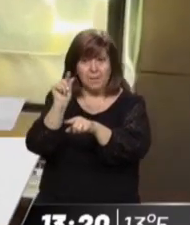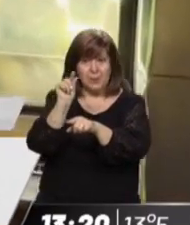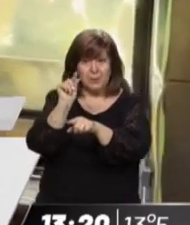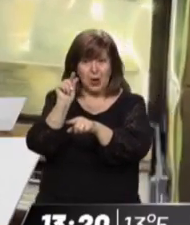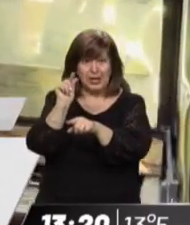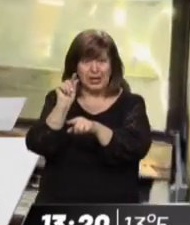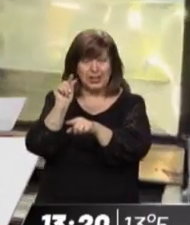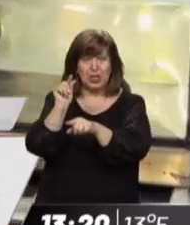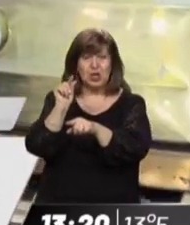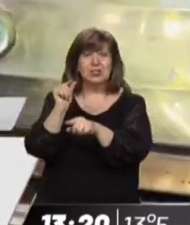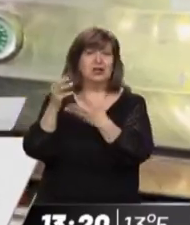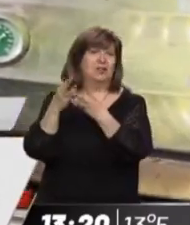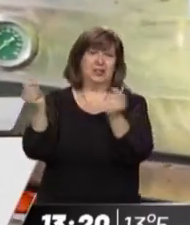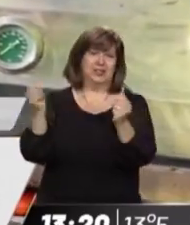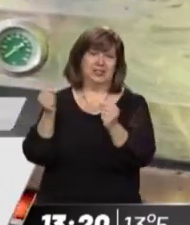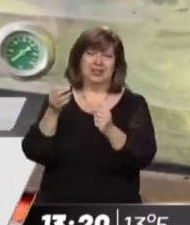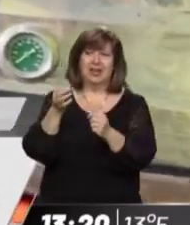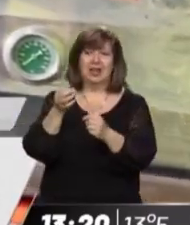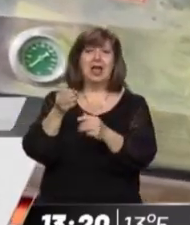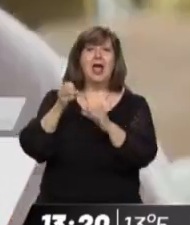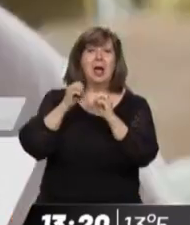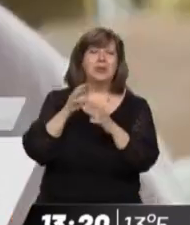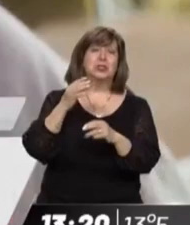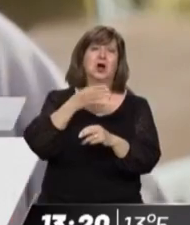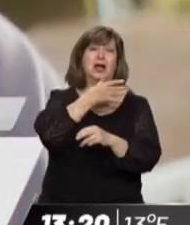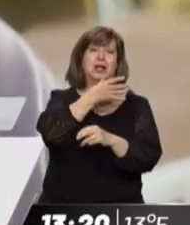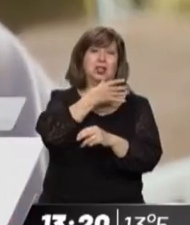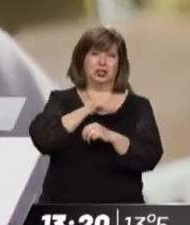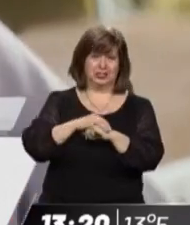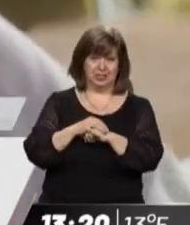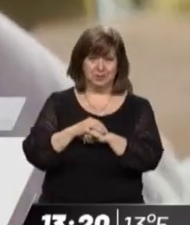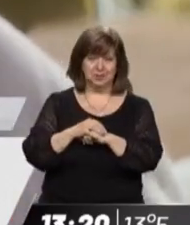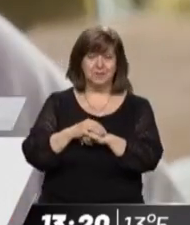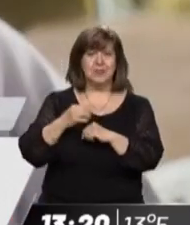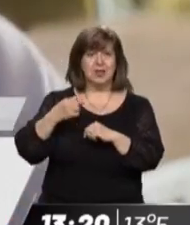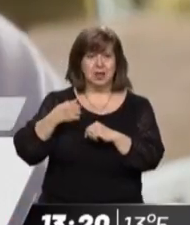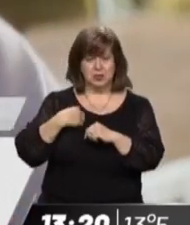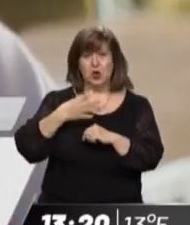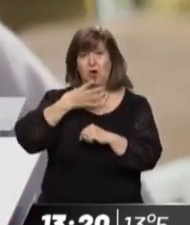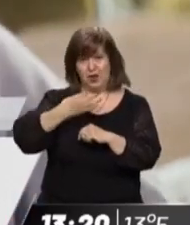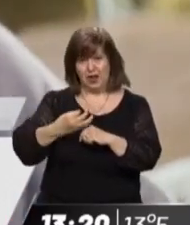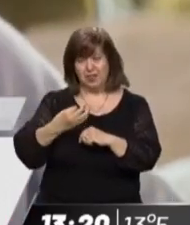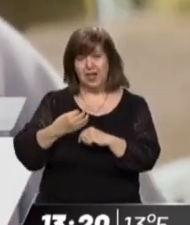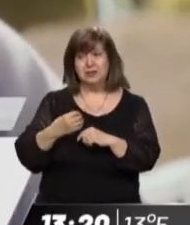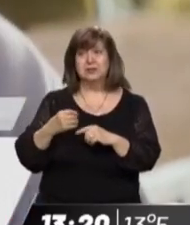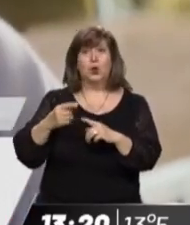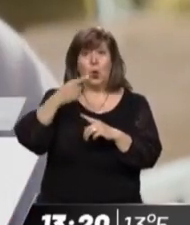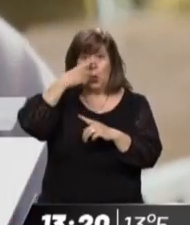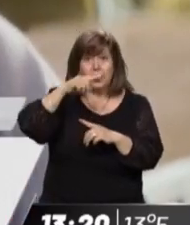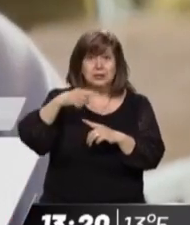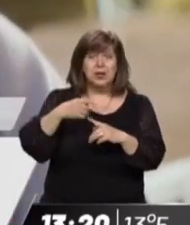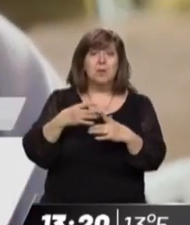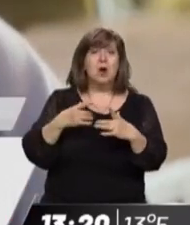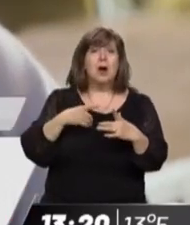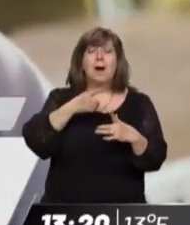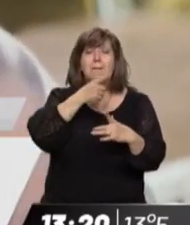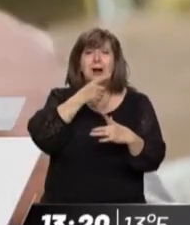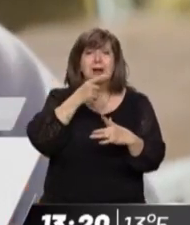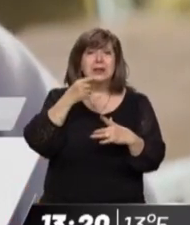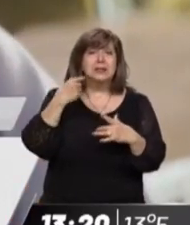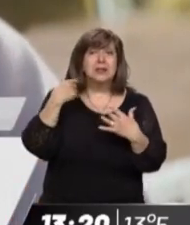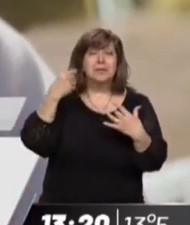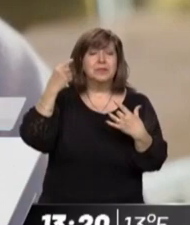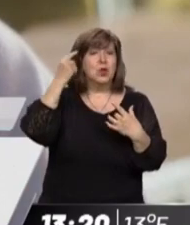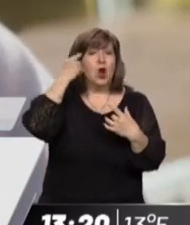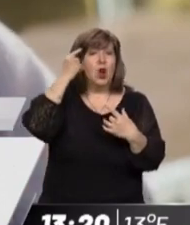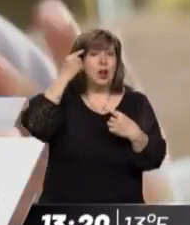la ayuda de Remar. Comenzó a los 14. En mis últimos años terminé encerrado en un baño, asustado, completamente paranoico, espiando por